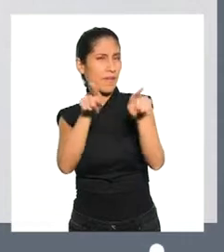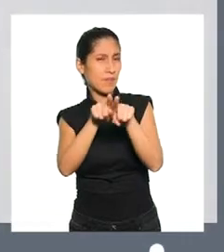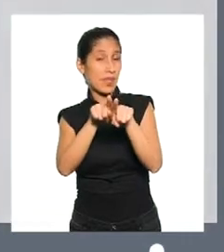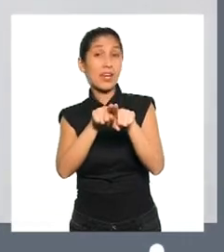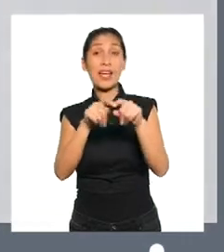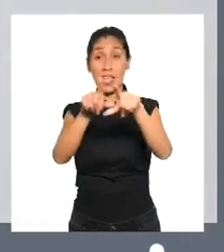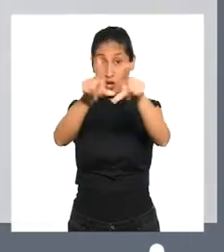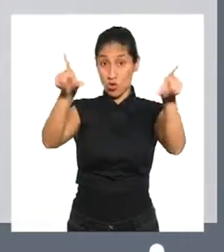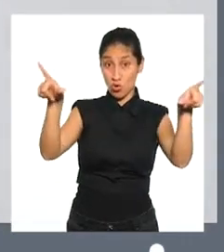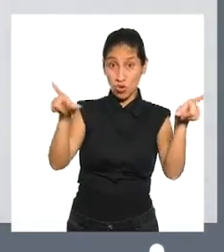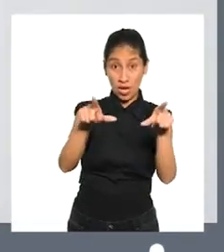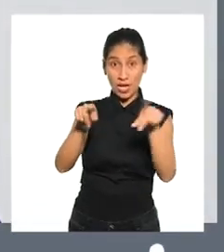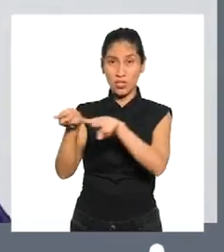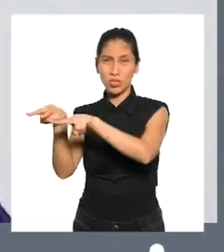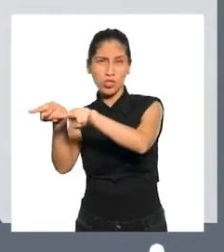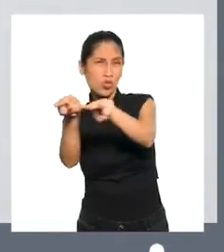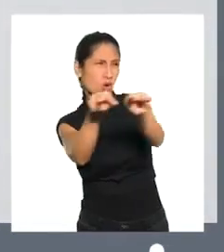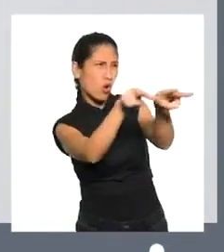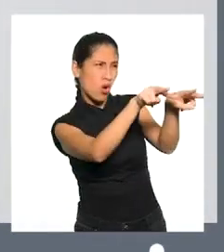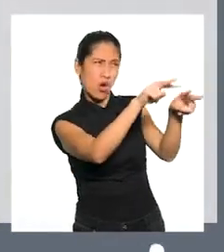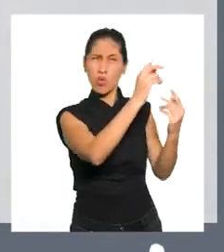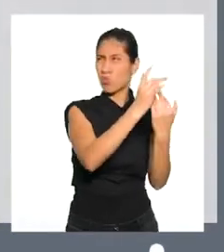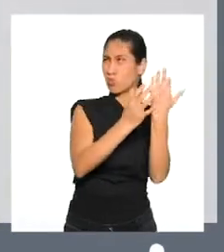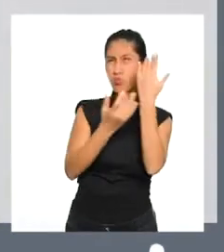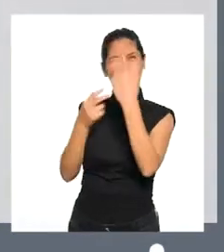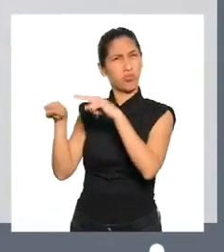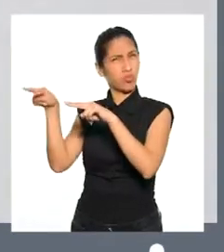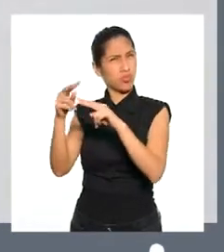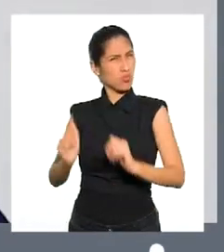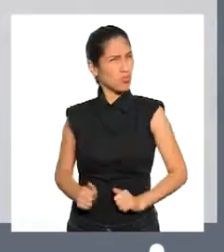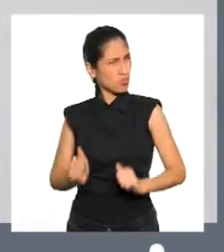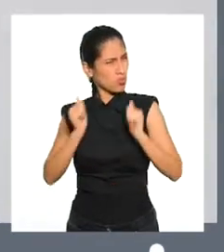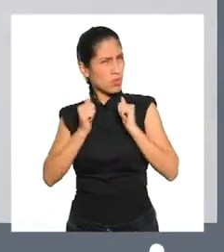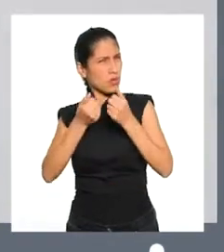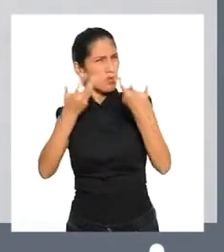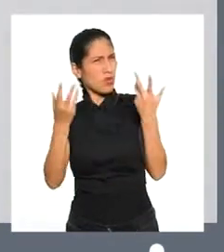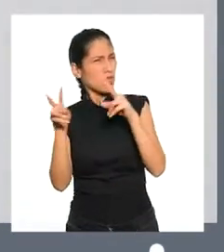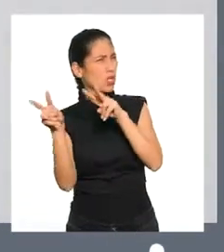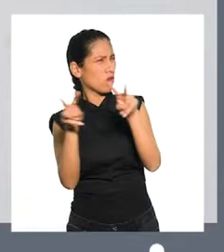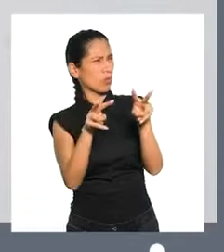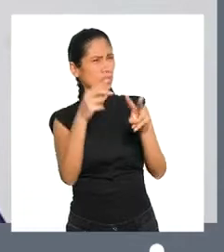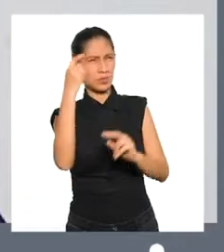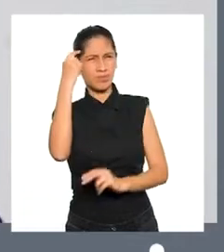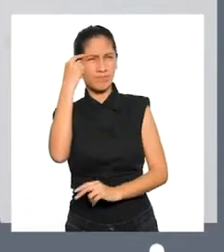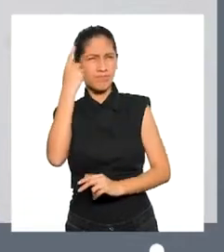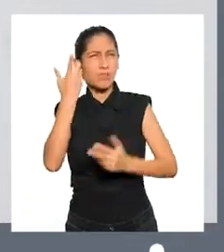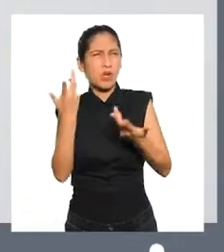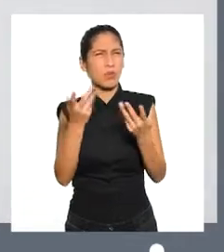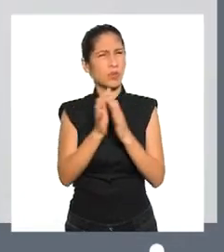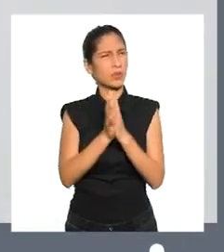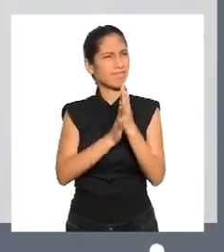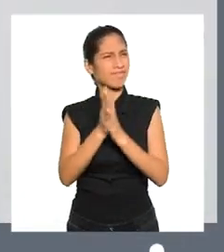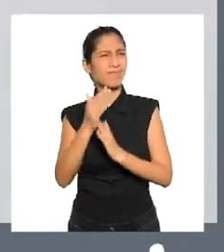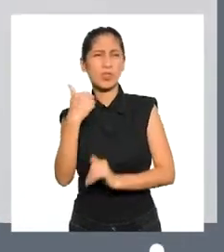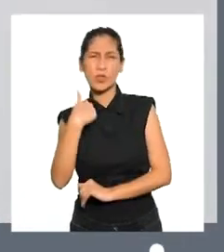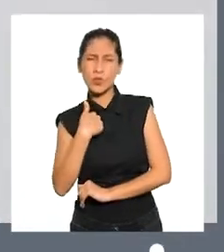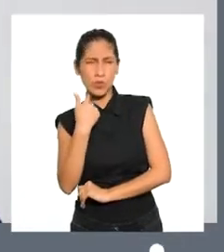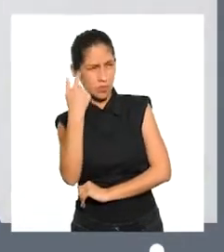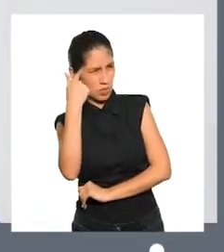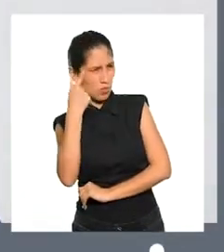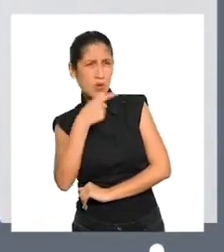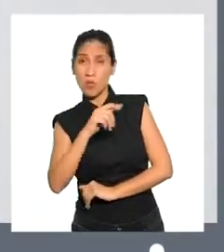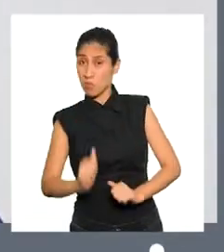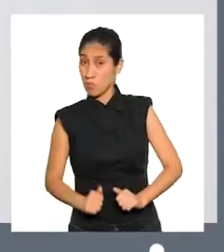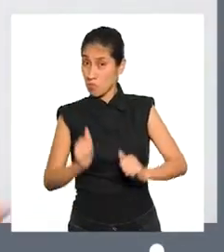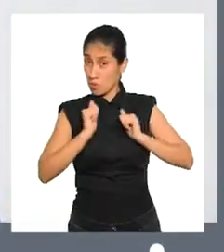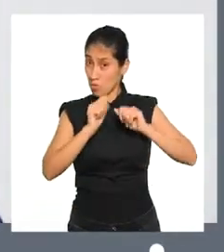el que vivimos nos afecta de manera directa, ya que de esta forma va a permitir a que nosotros tengamos nuestra cultura,